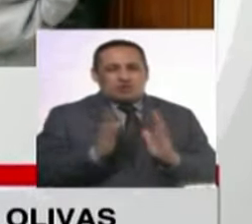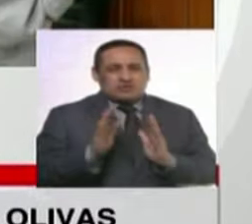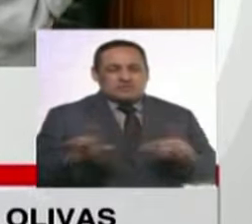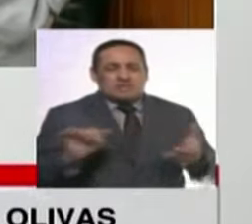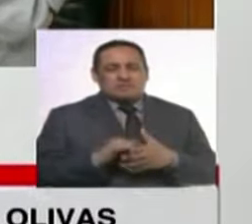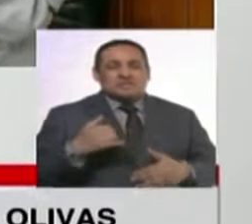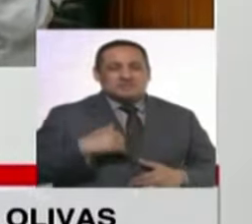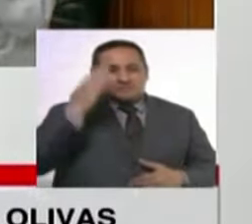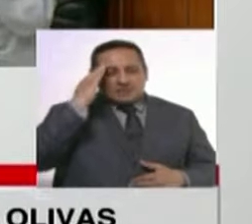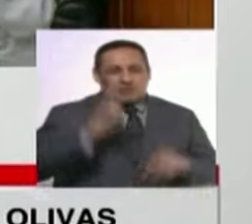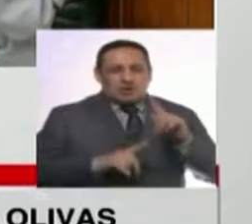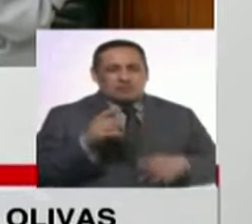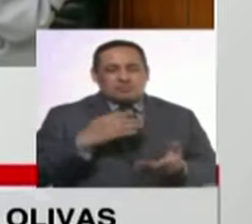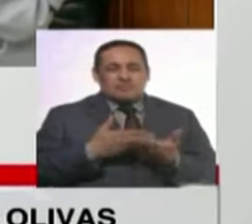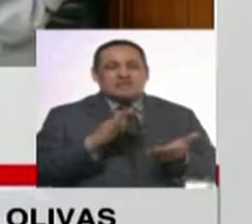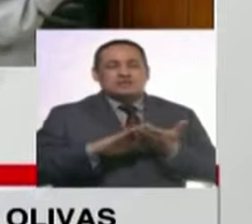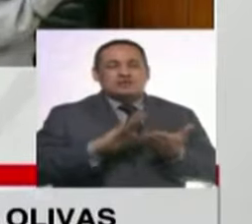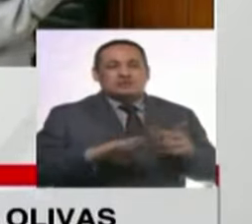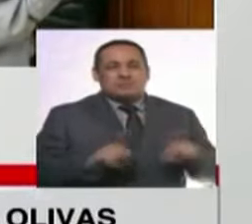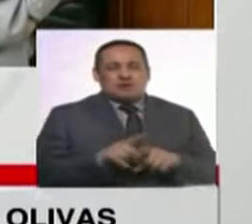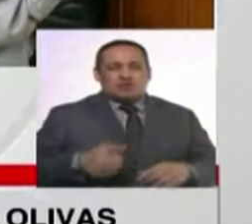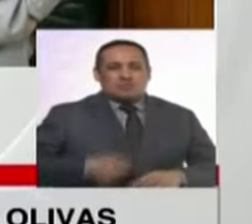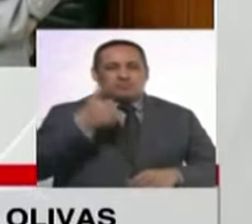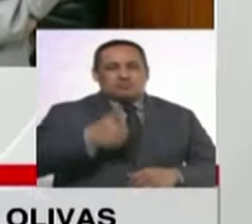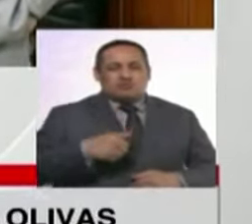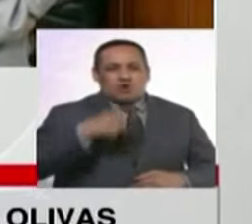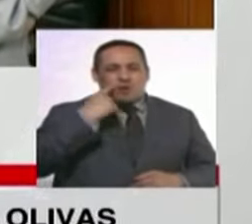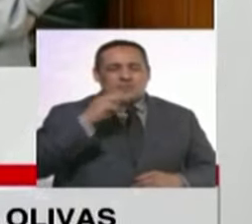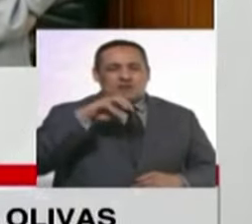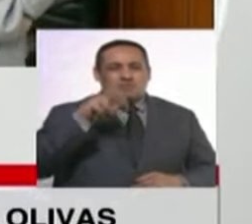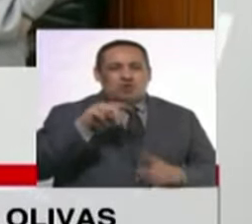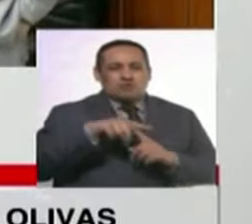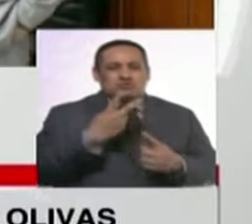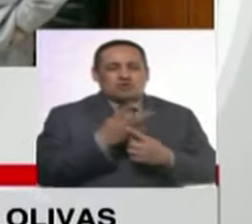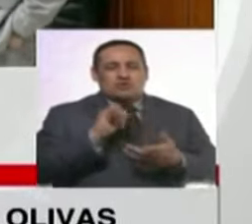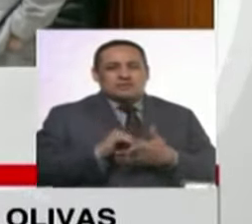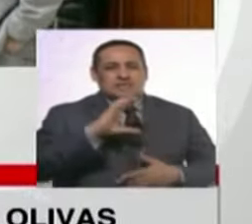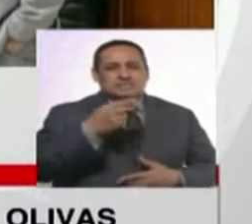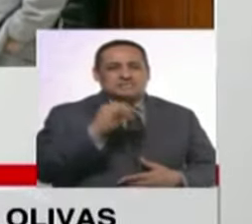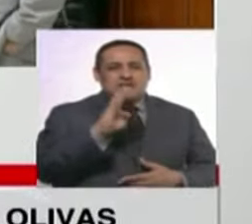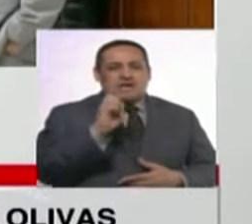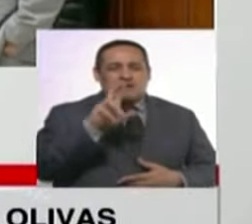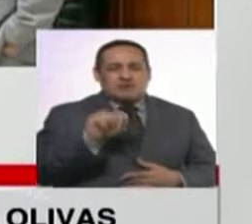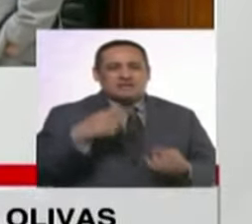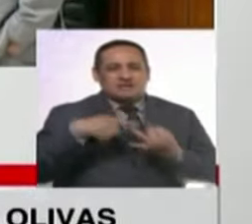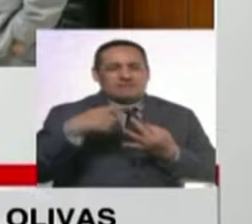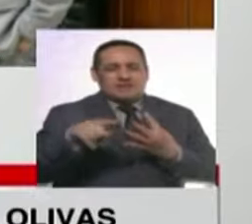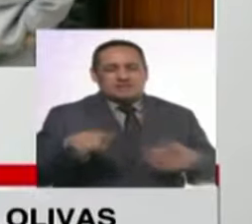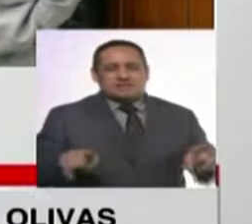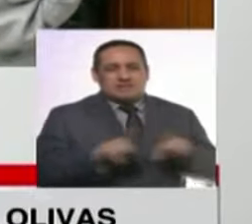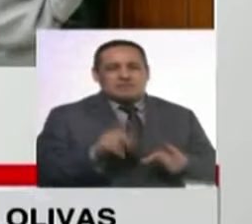salvo algunas excepciones como el general montó y acuerdo y otros civiles que